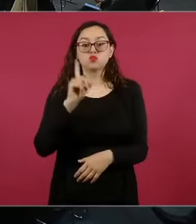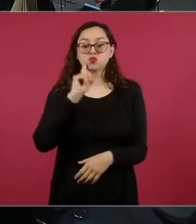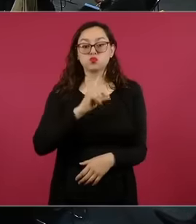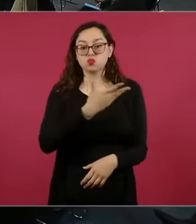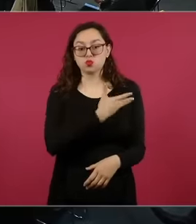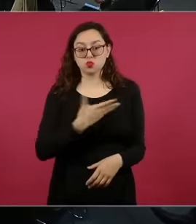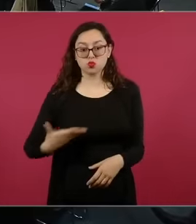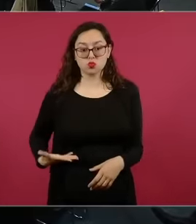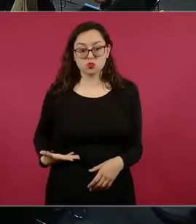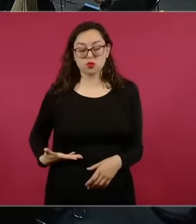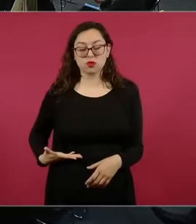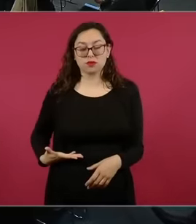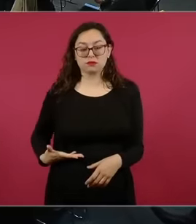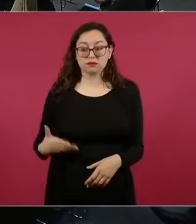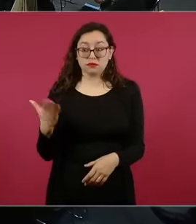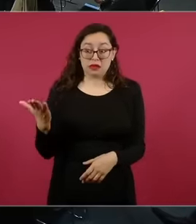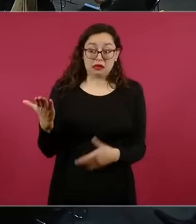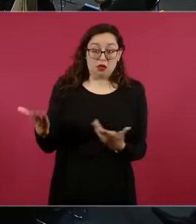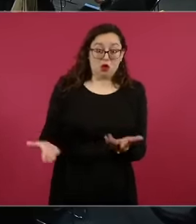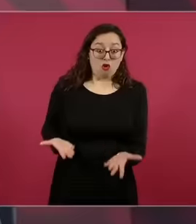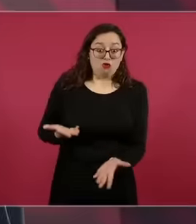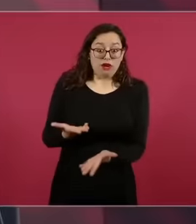ofreció, porque nosotros